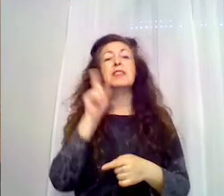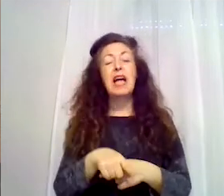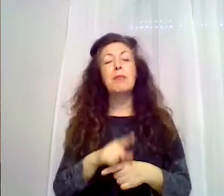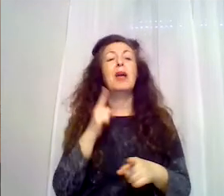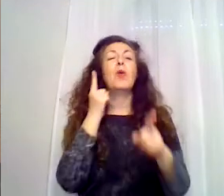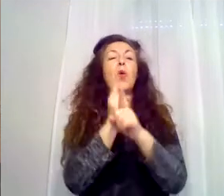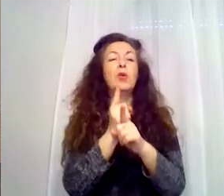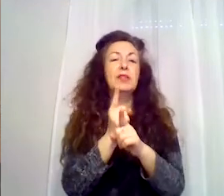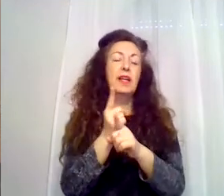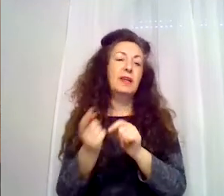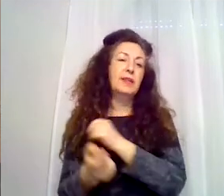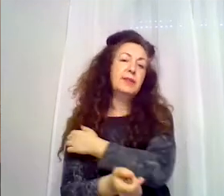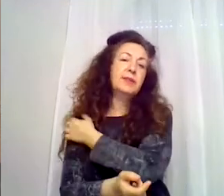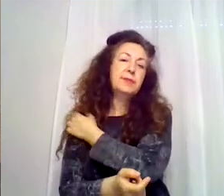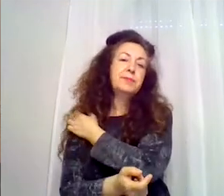supone